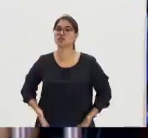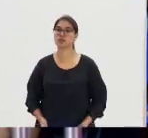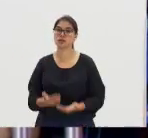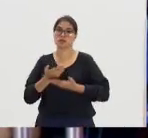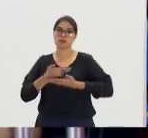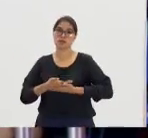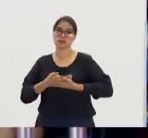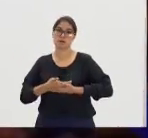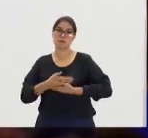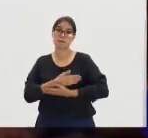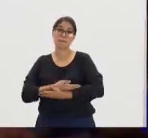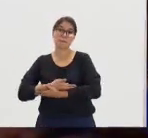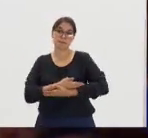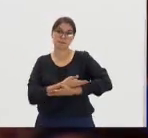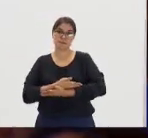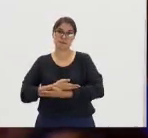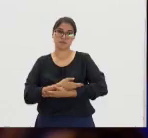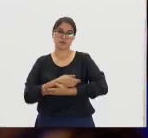ángeles.